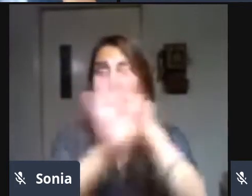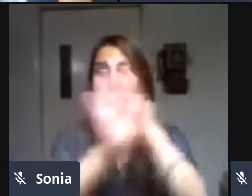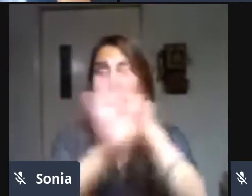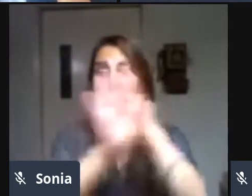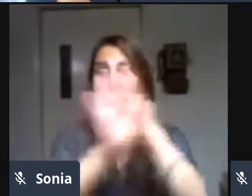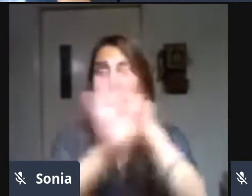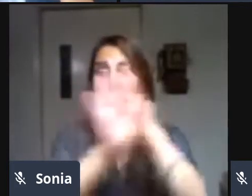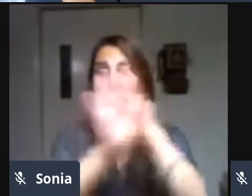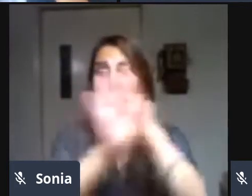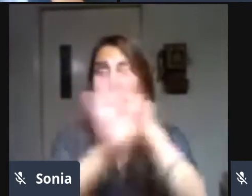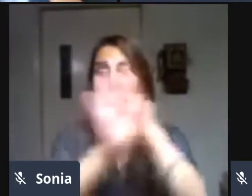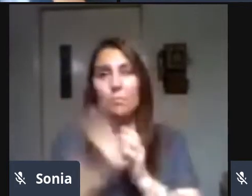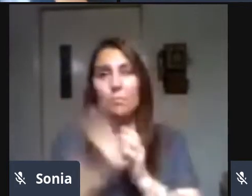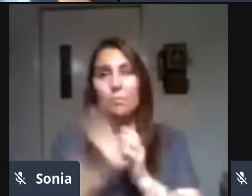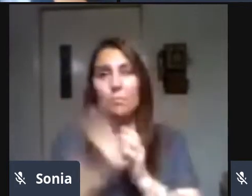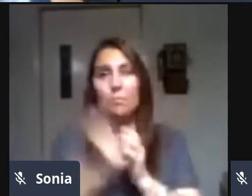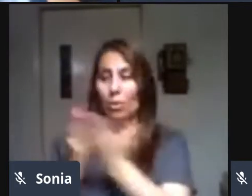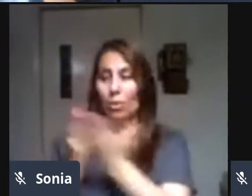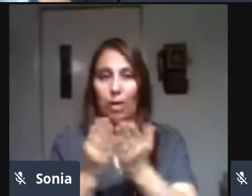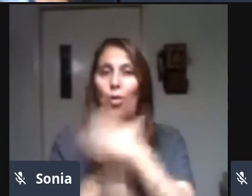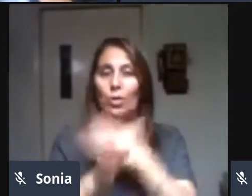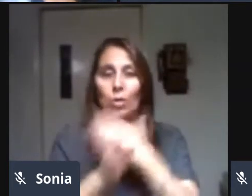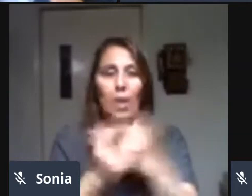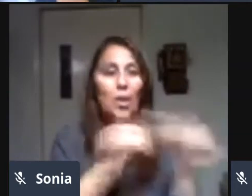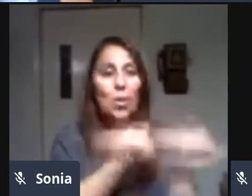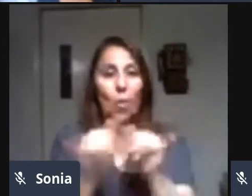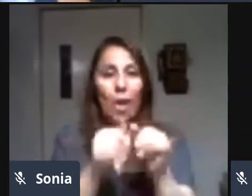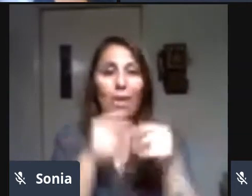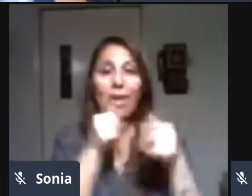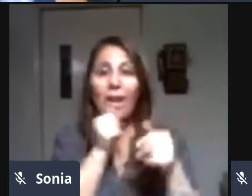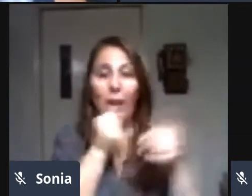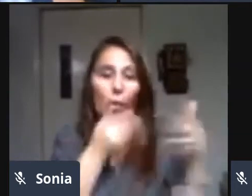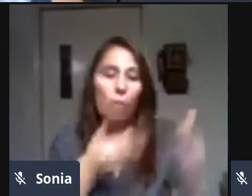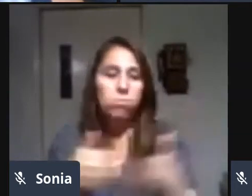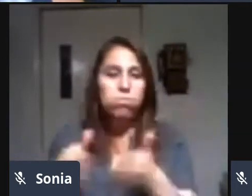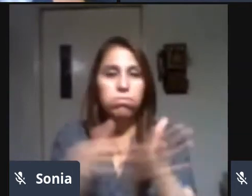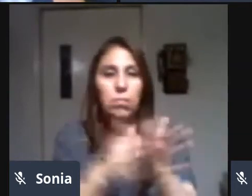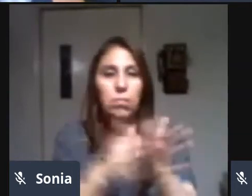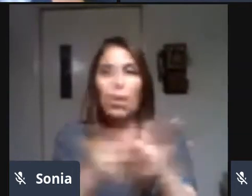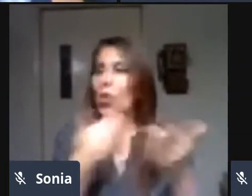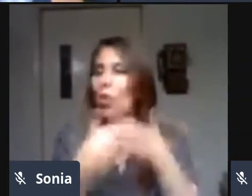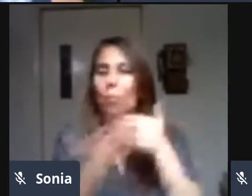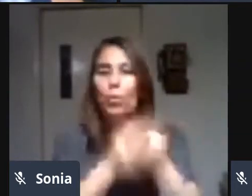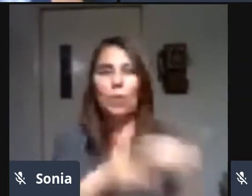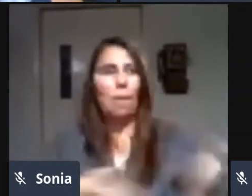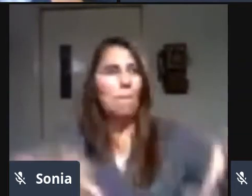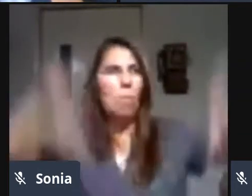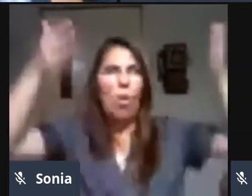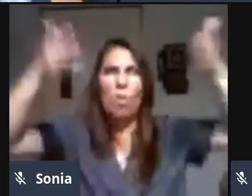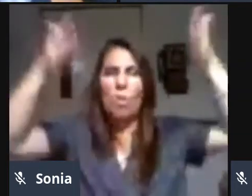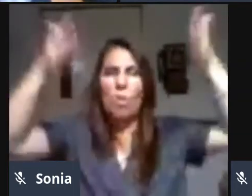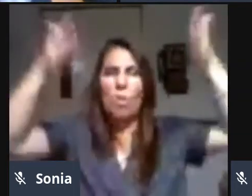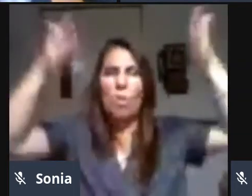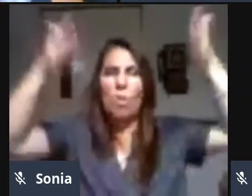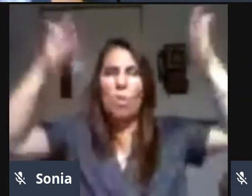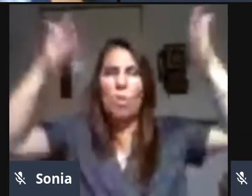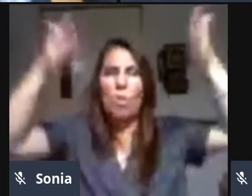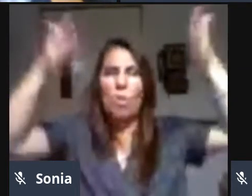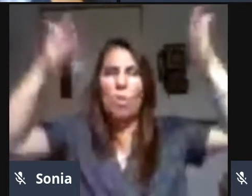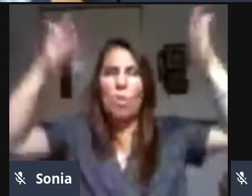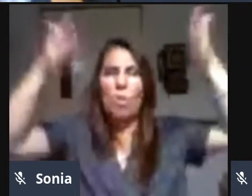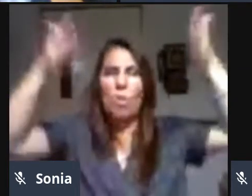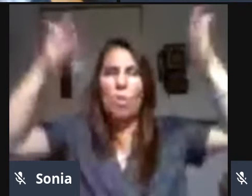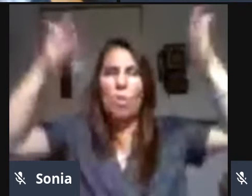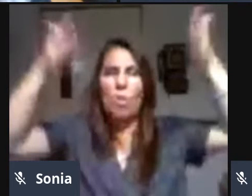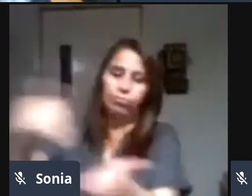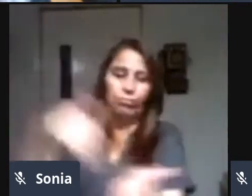son como el agua no hace se encuentra en mundos enormes ella ella busca el modo de seguir corriendo y de seguir cursando y